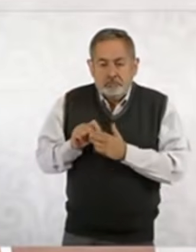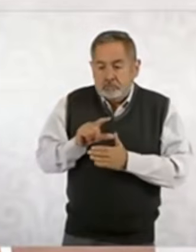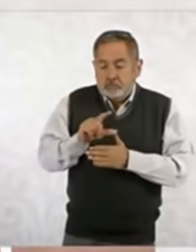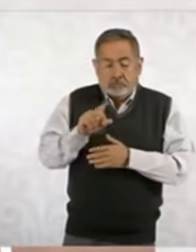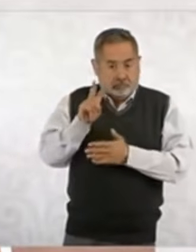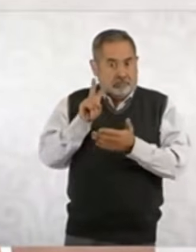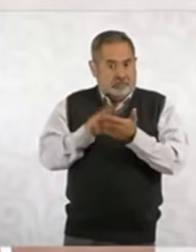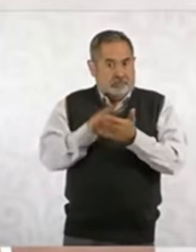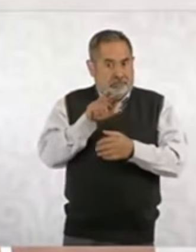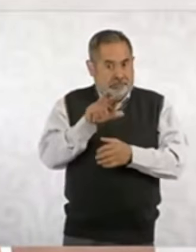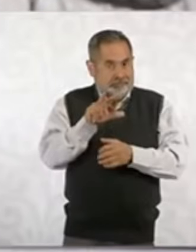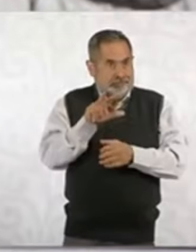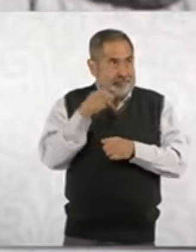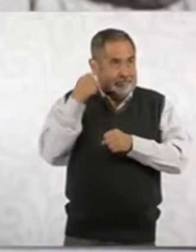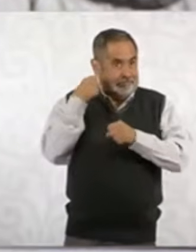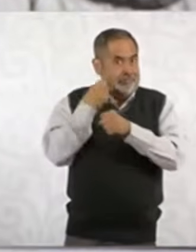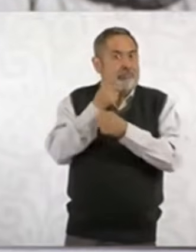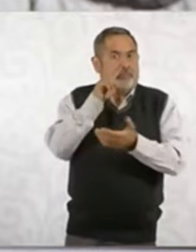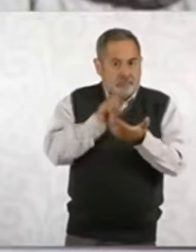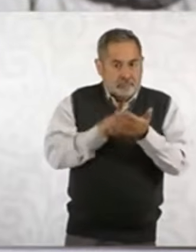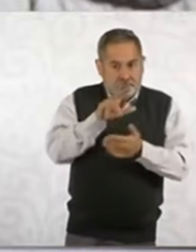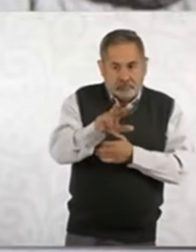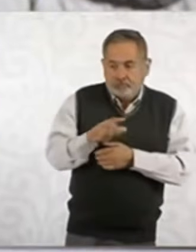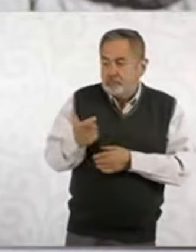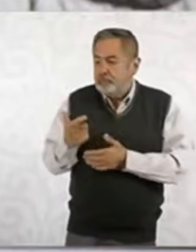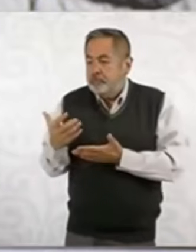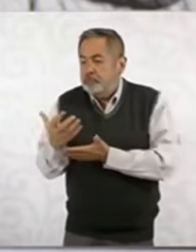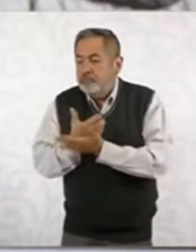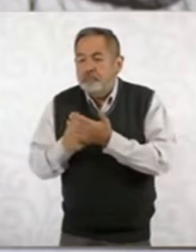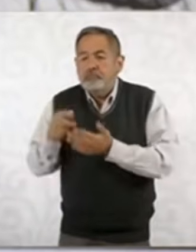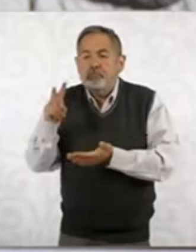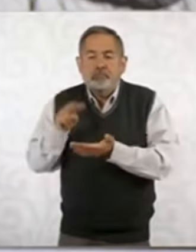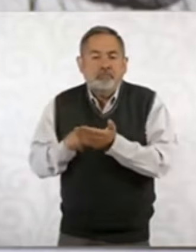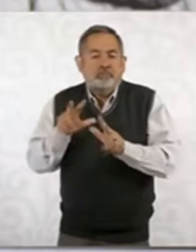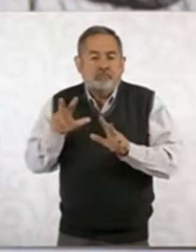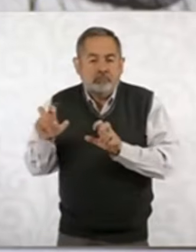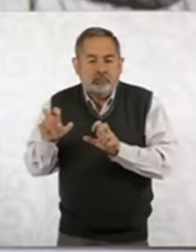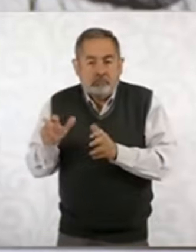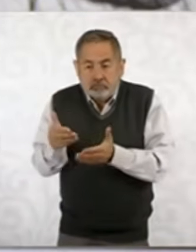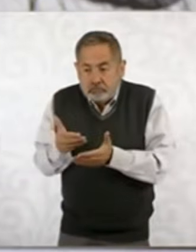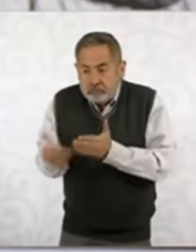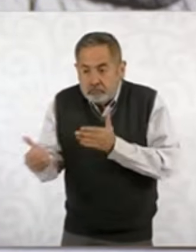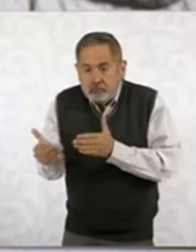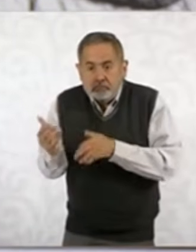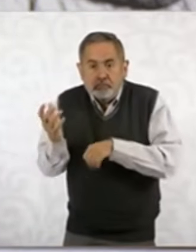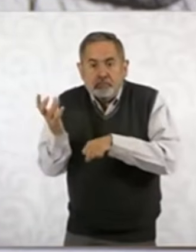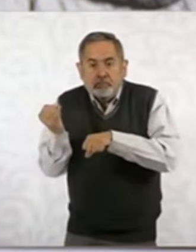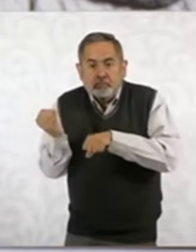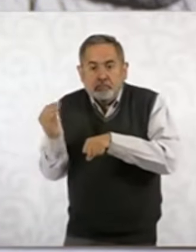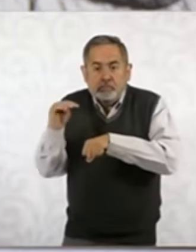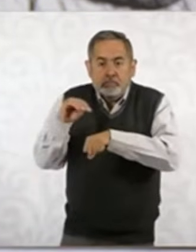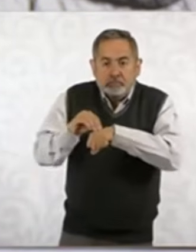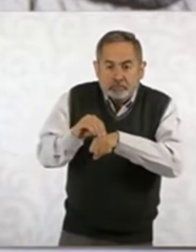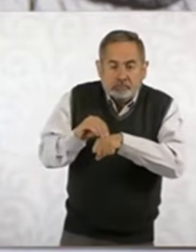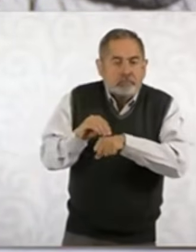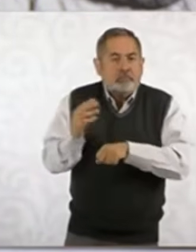2018, 2,800 pesos mensuales. Hoy es de 9,000, casi 500 pesos mensuales.